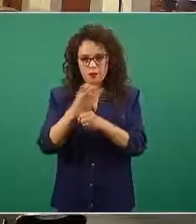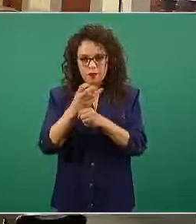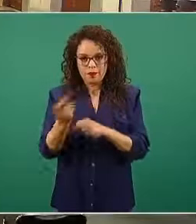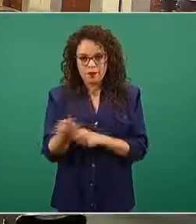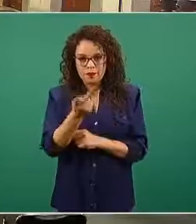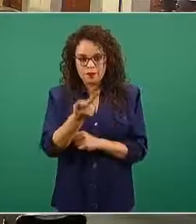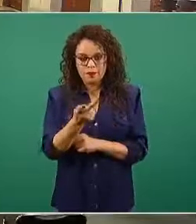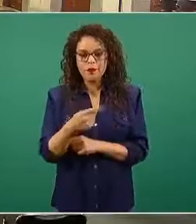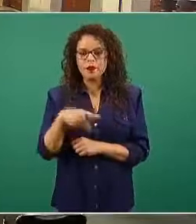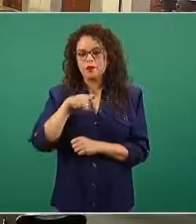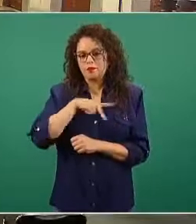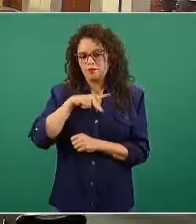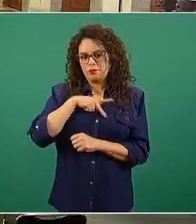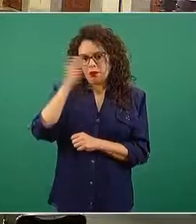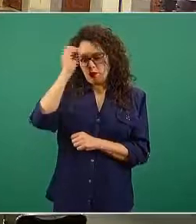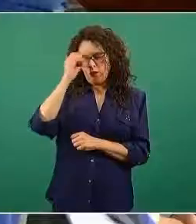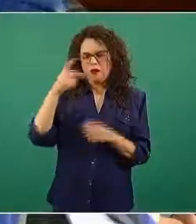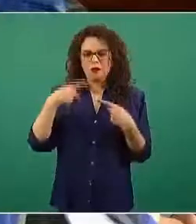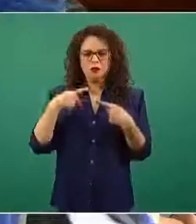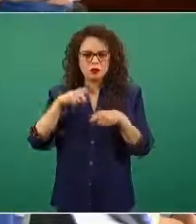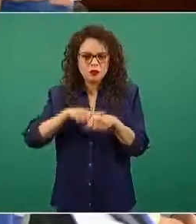personal porque,